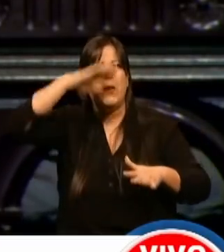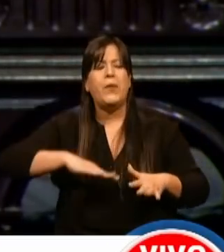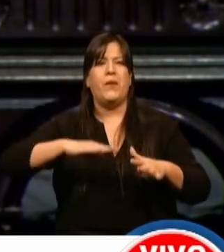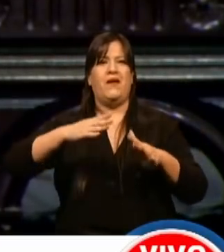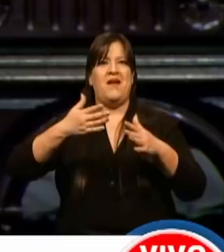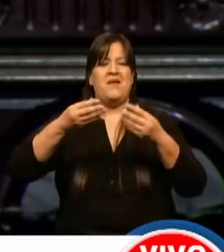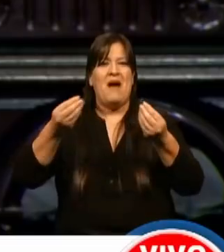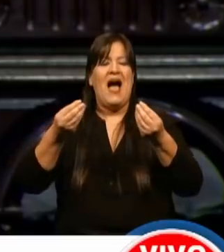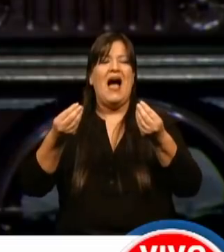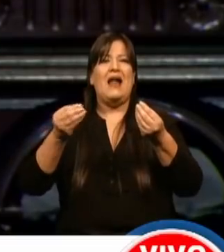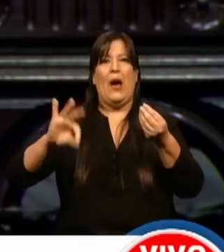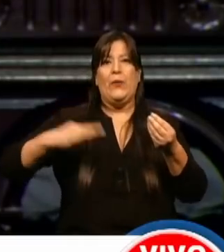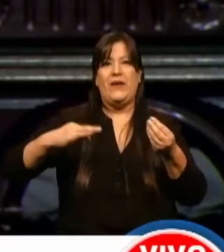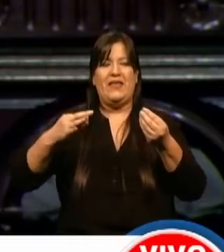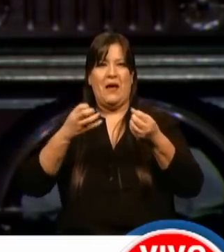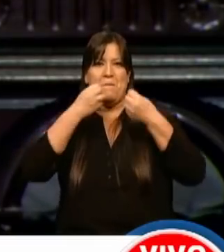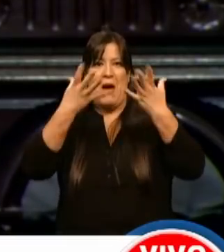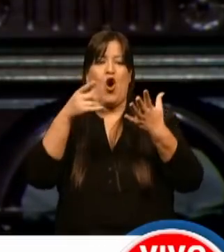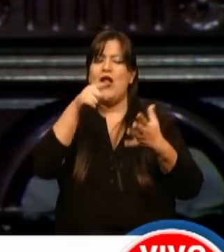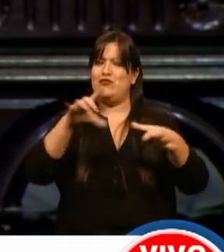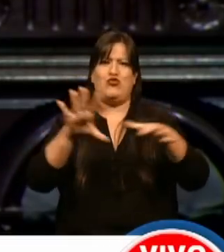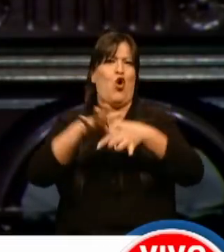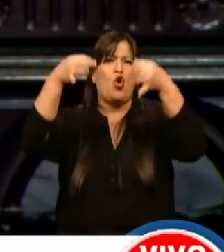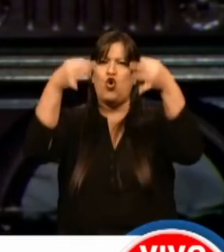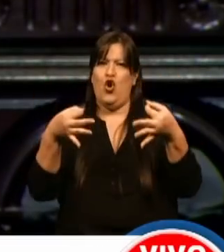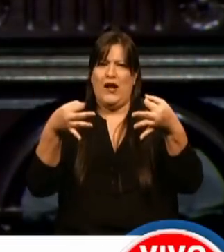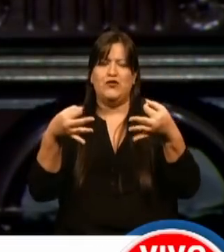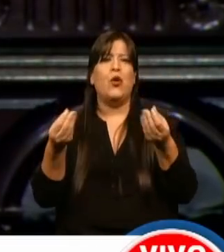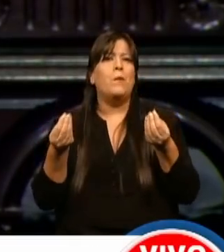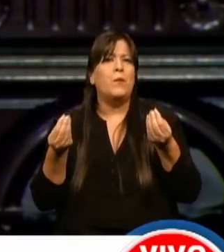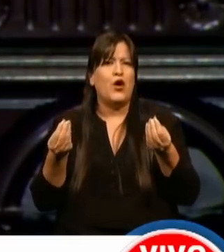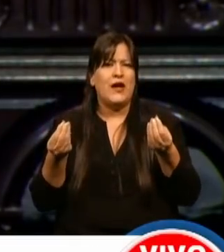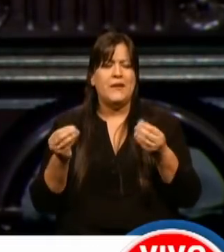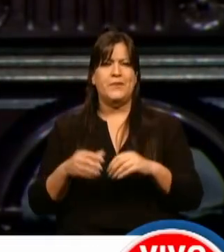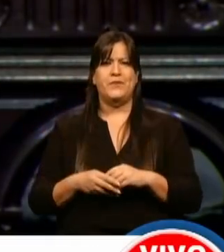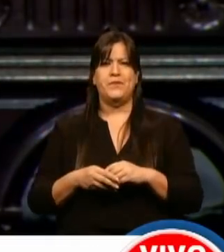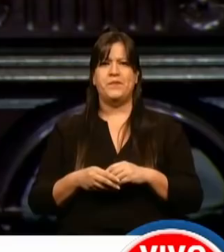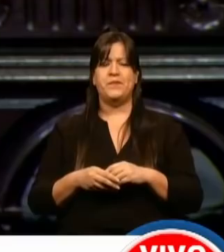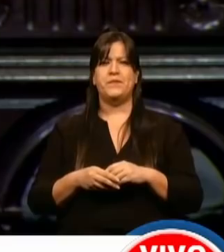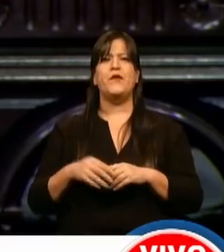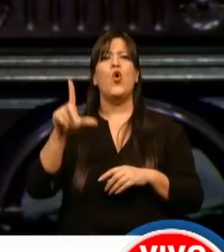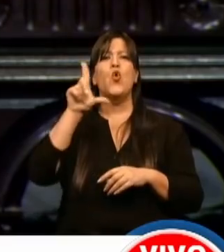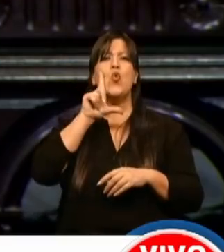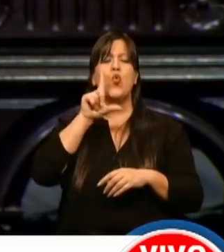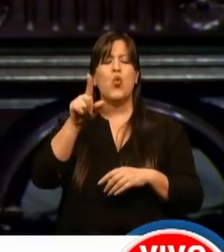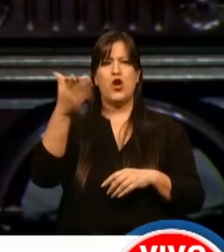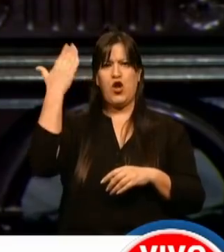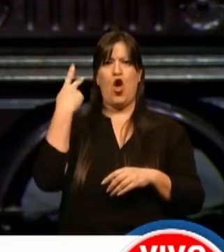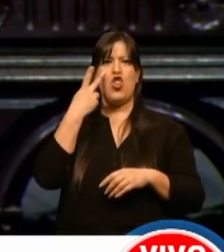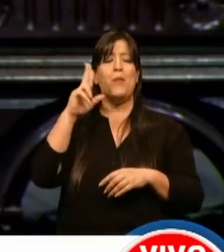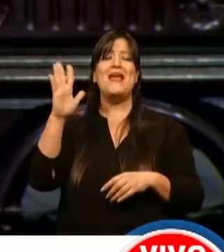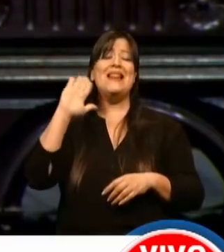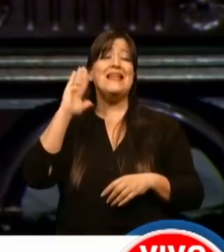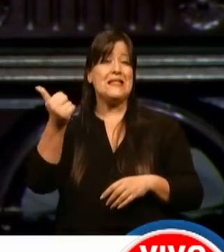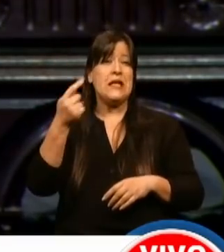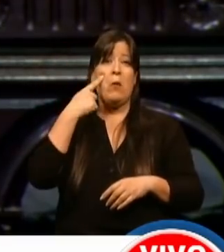la vida de argentinos y argentinas es lo más correcto que podemos hacer, porque miren, en julio de 2016, para que vean